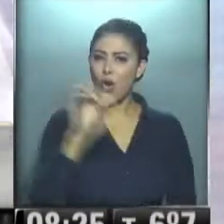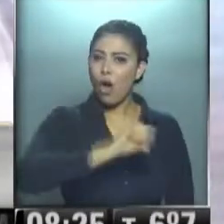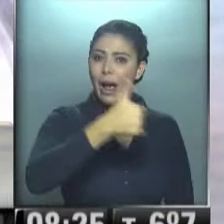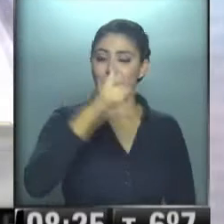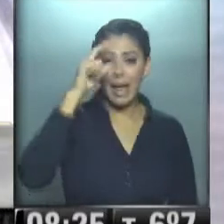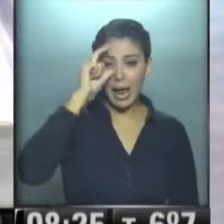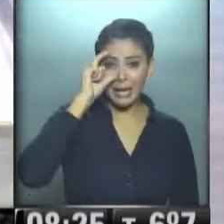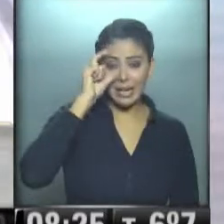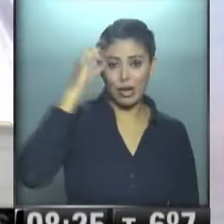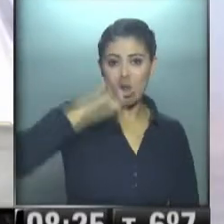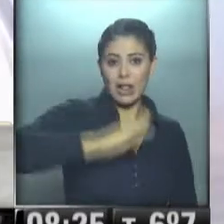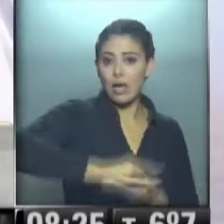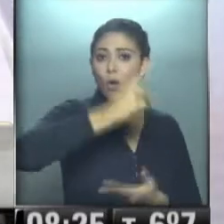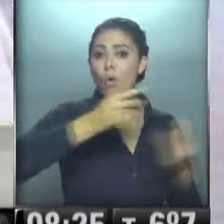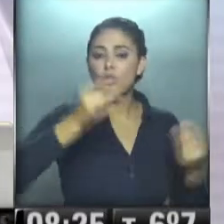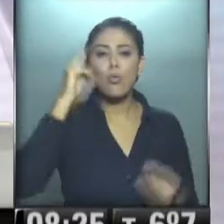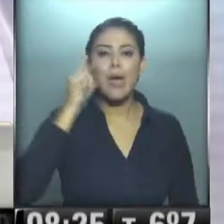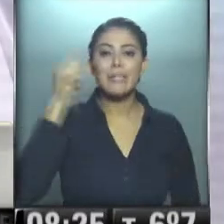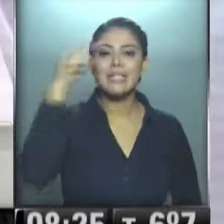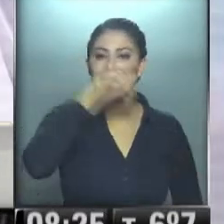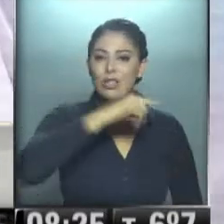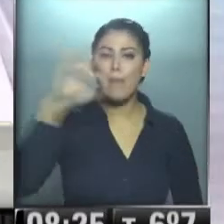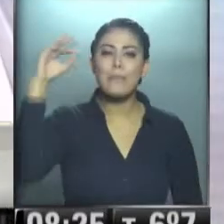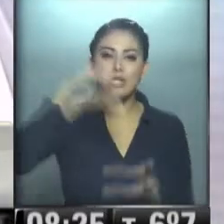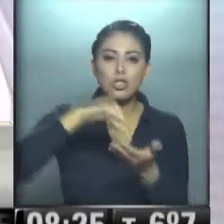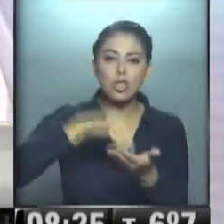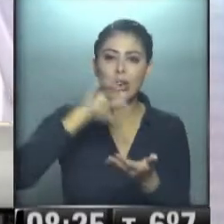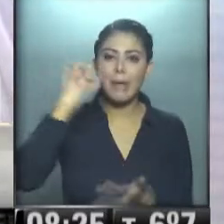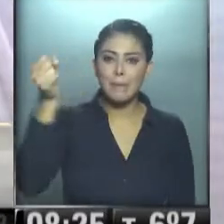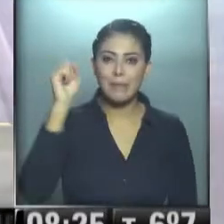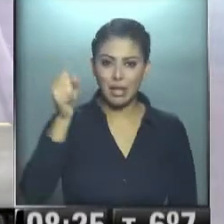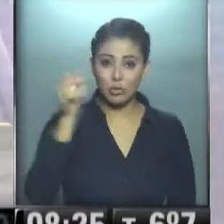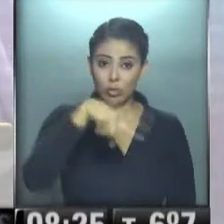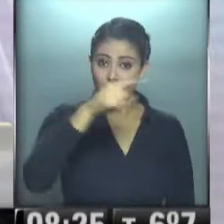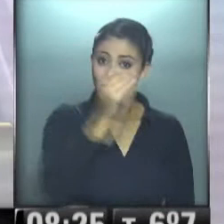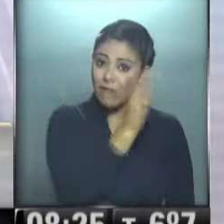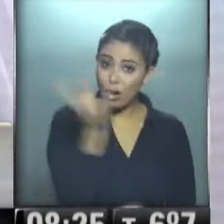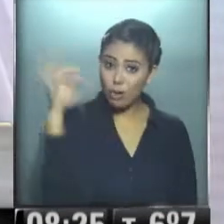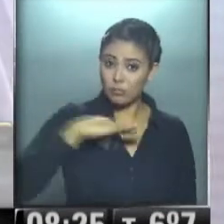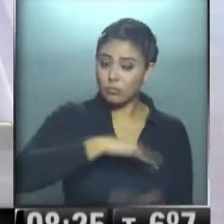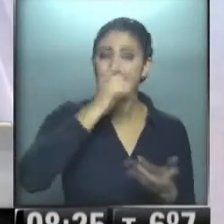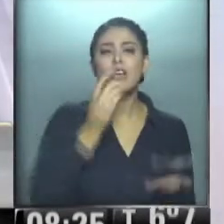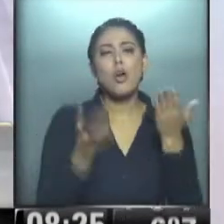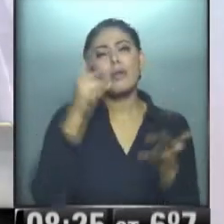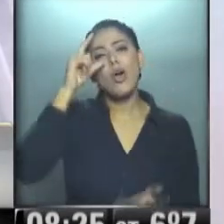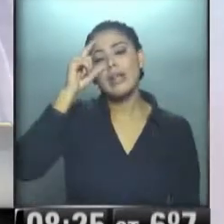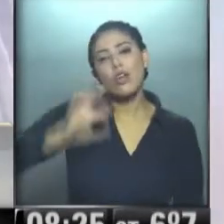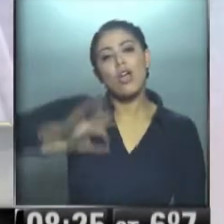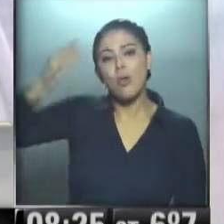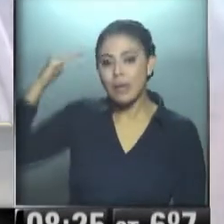con estas operaciones nueve mil 700 millones de pesos en la utilidad que tienen los bancos se la comparó con enero del año